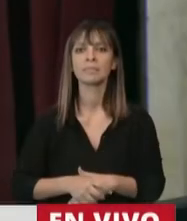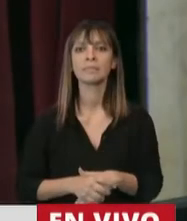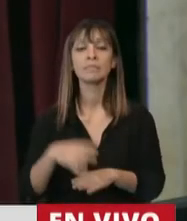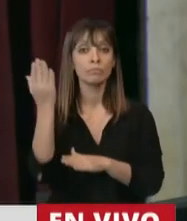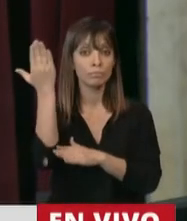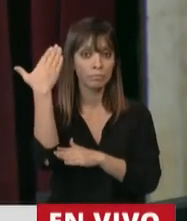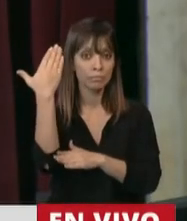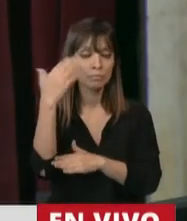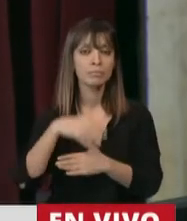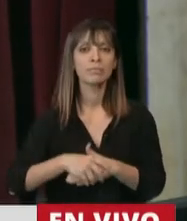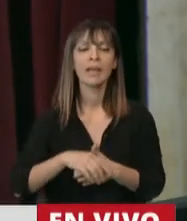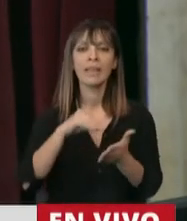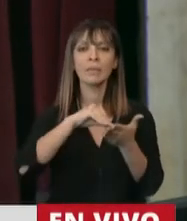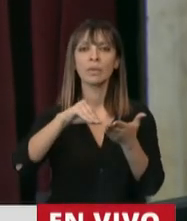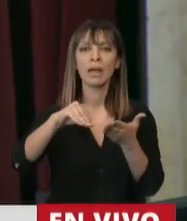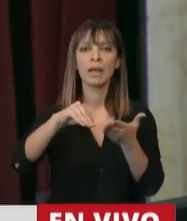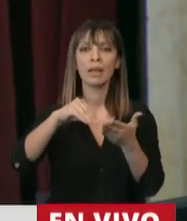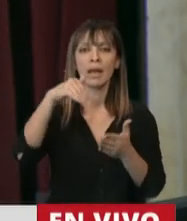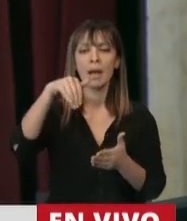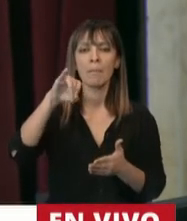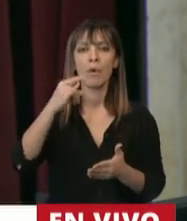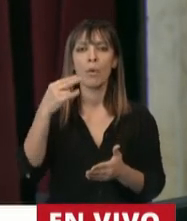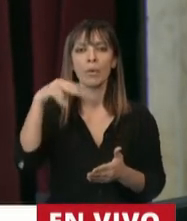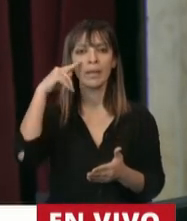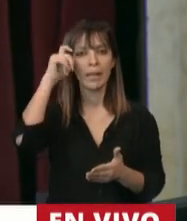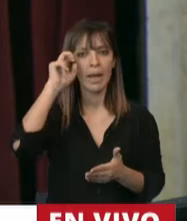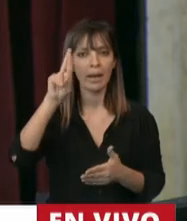Tiene la palabra la diputada Patricia Mounier.